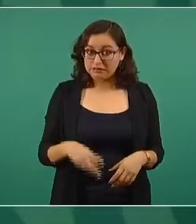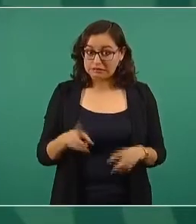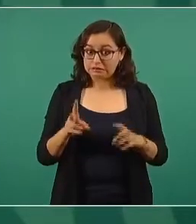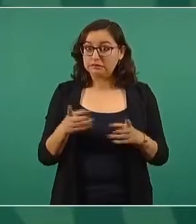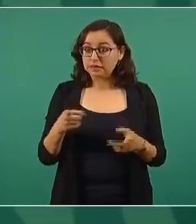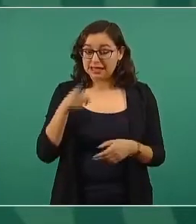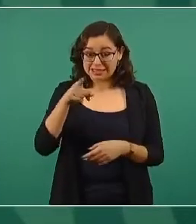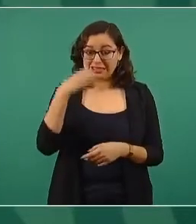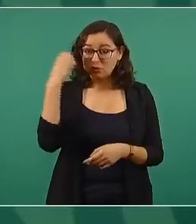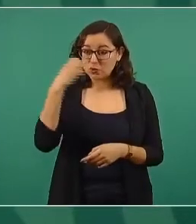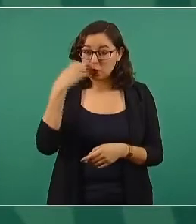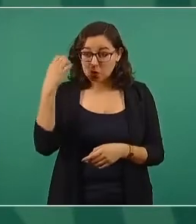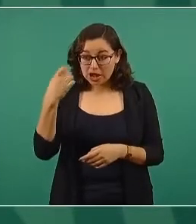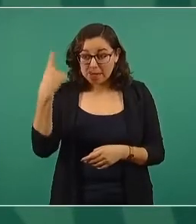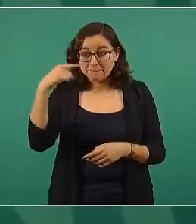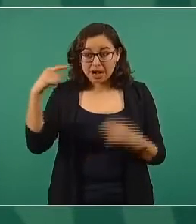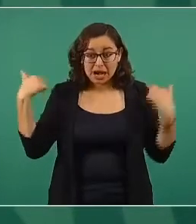haber,